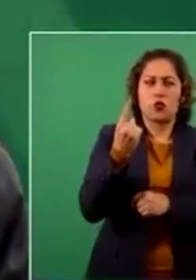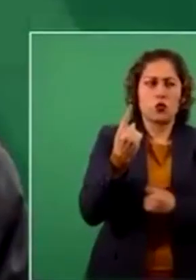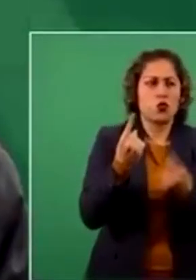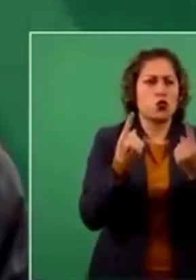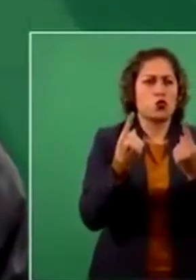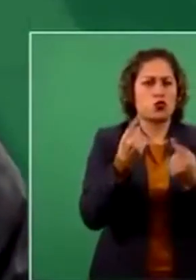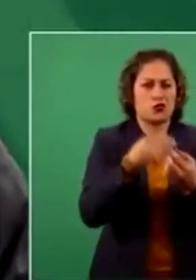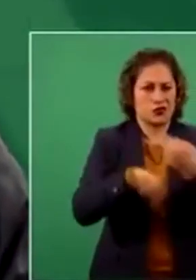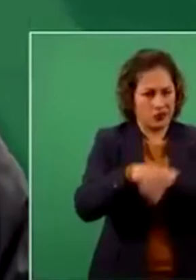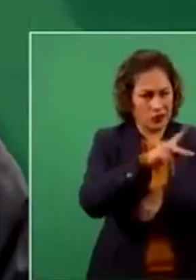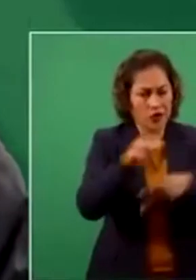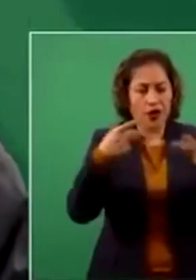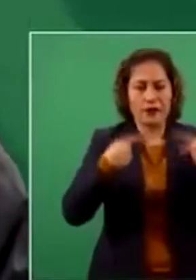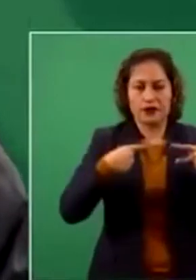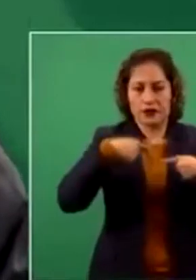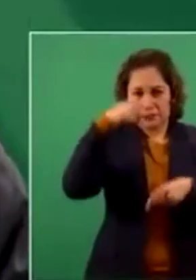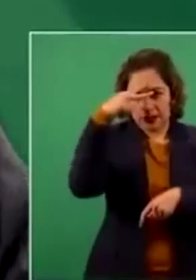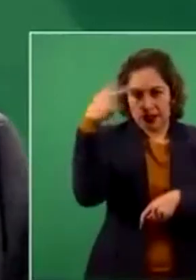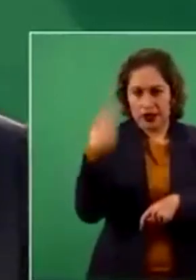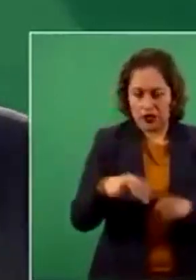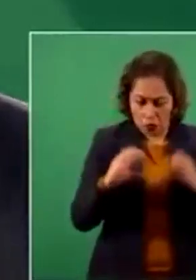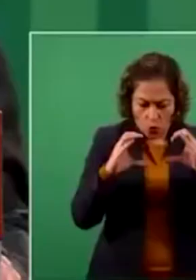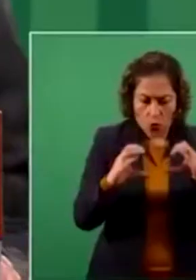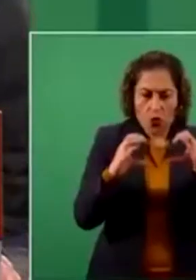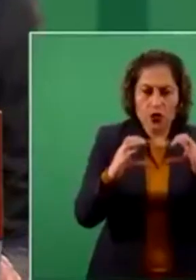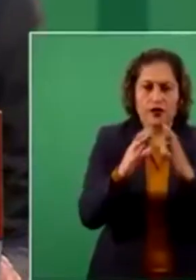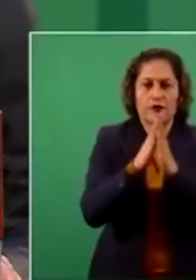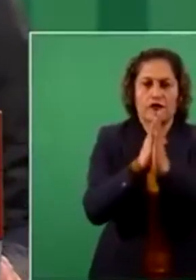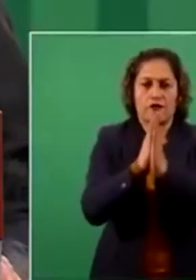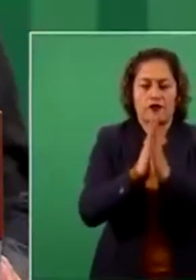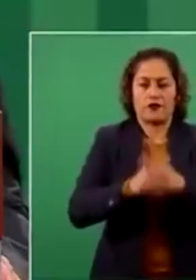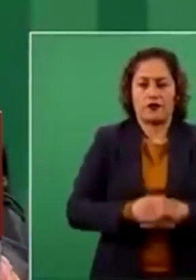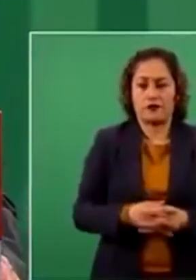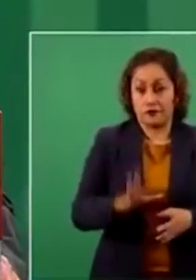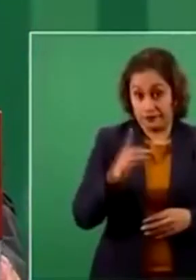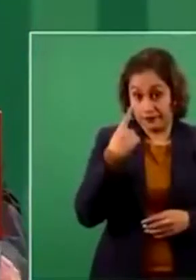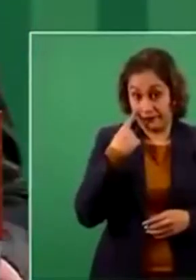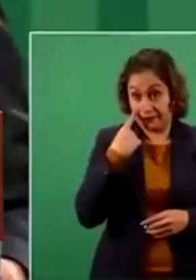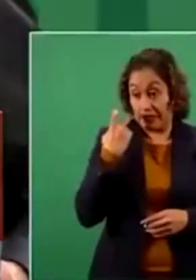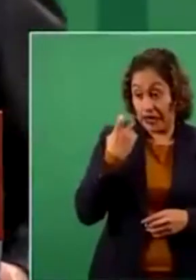todos los mexicanos. Ya está resuelto